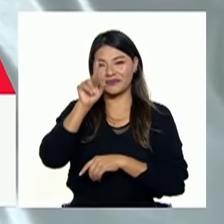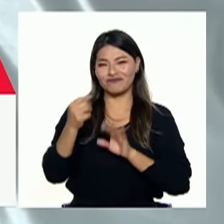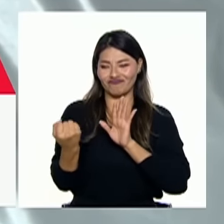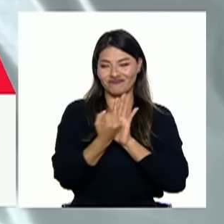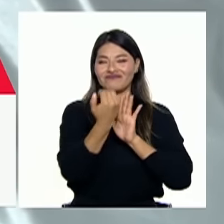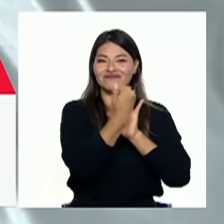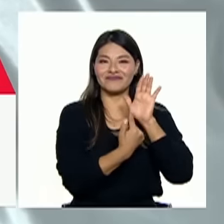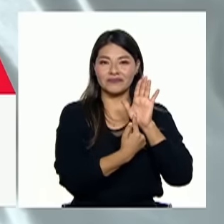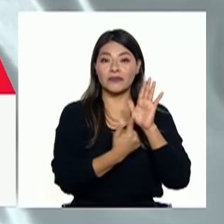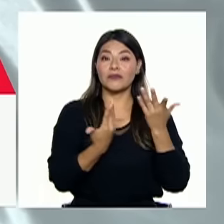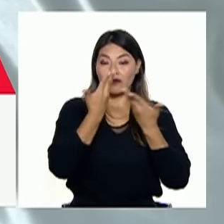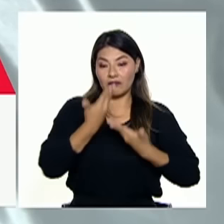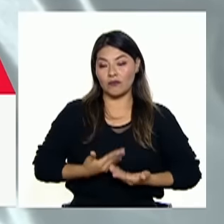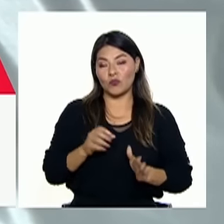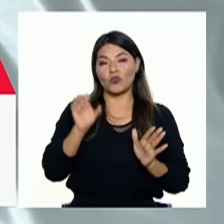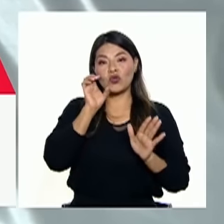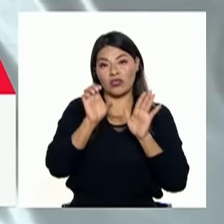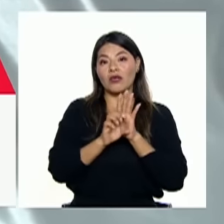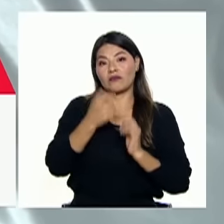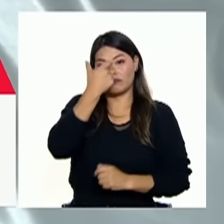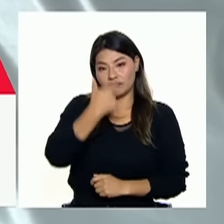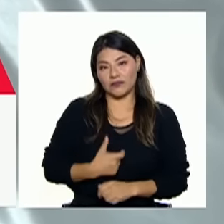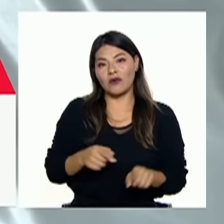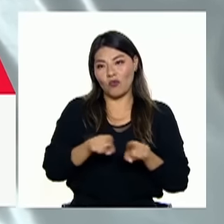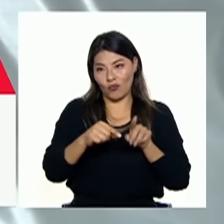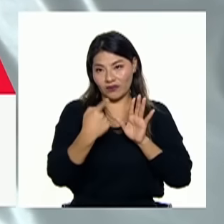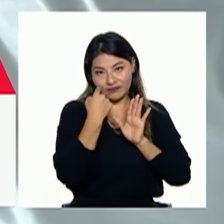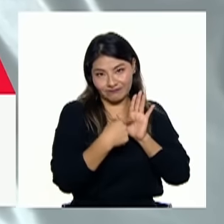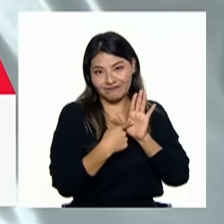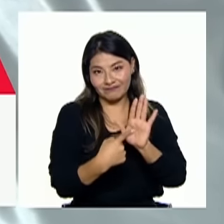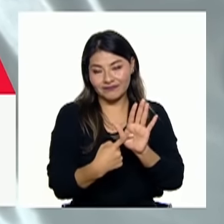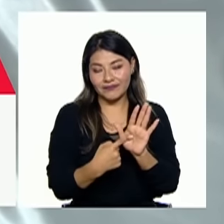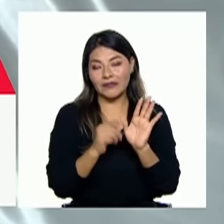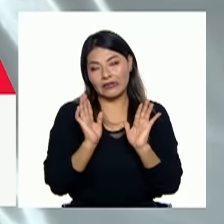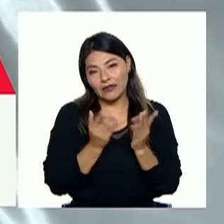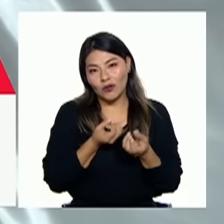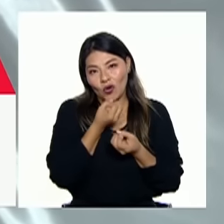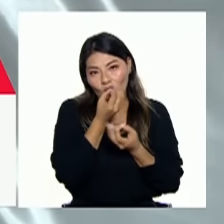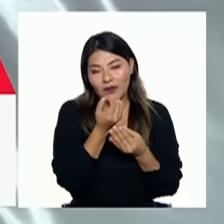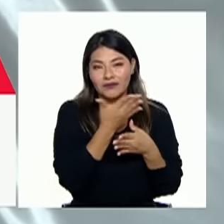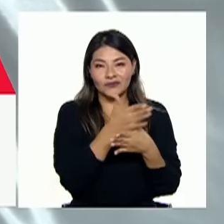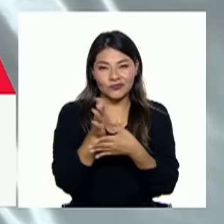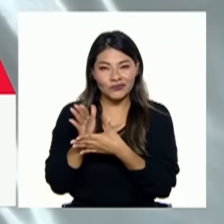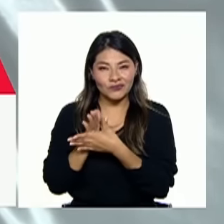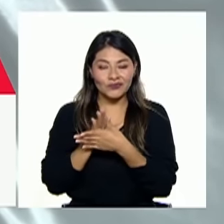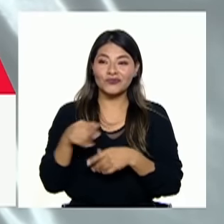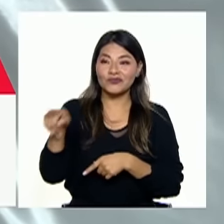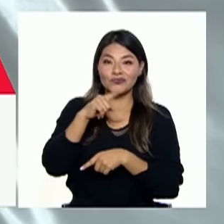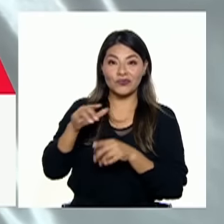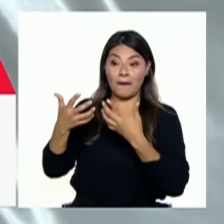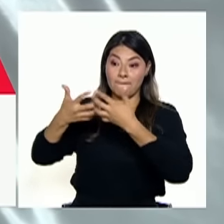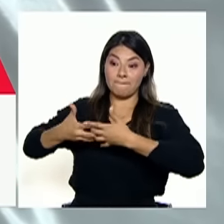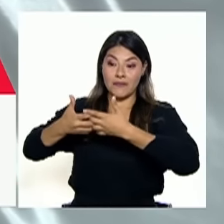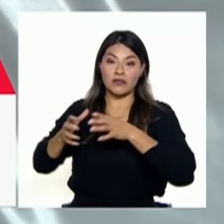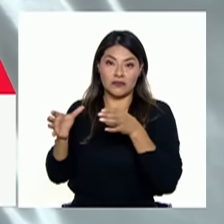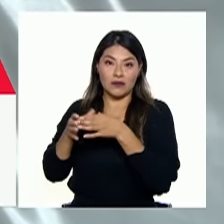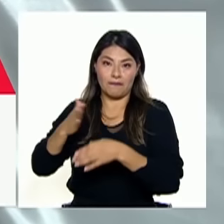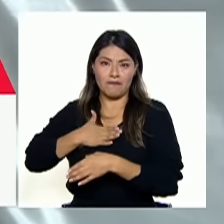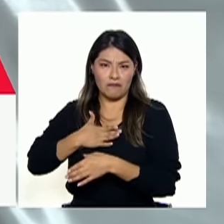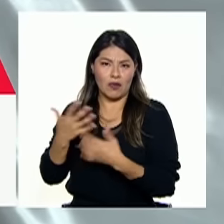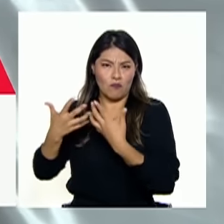predica como el ejemplo, les cuento y comparto con ustedes que Coplaza Industrial, mi empresa,